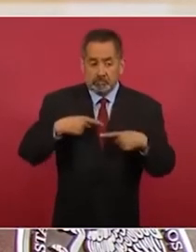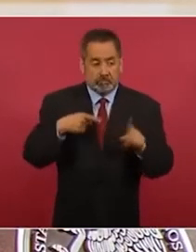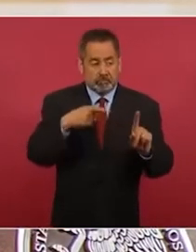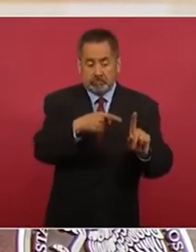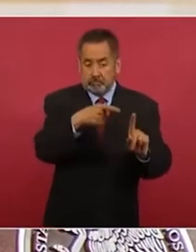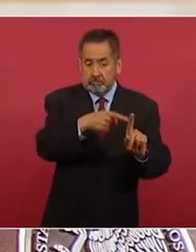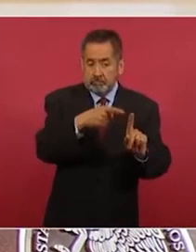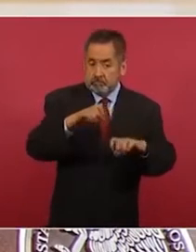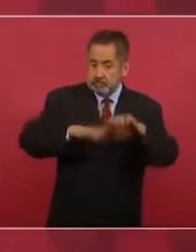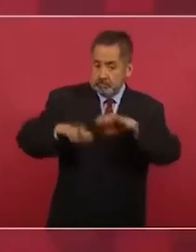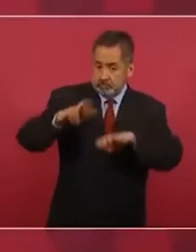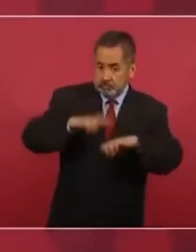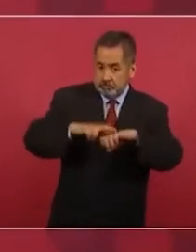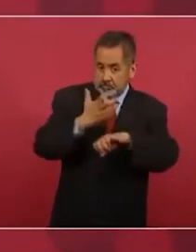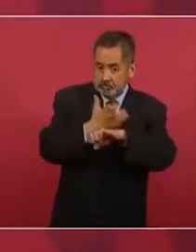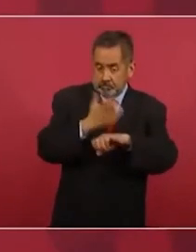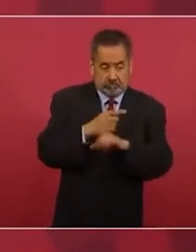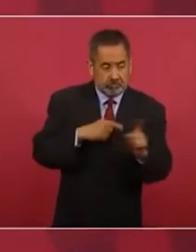persona